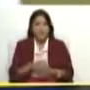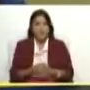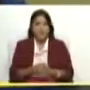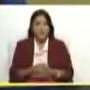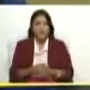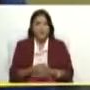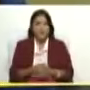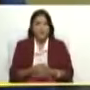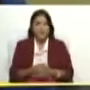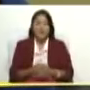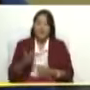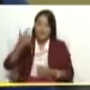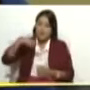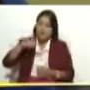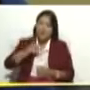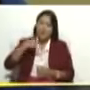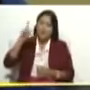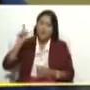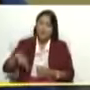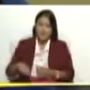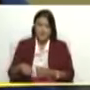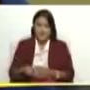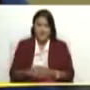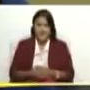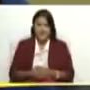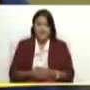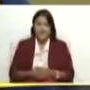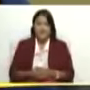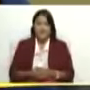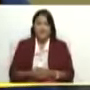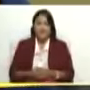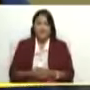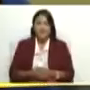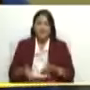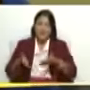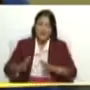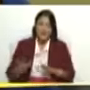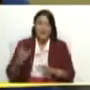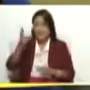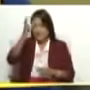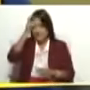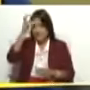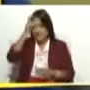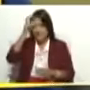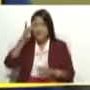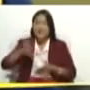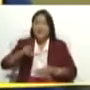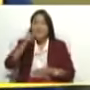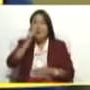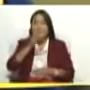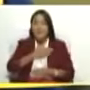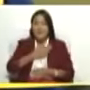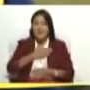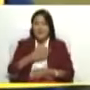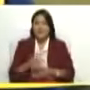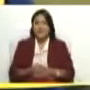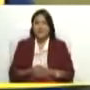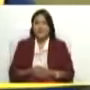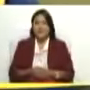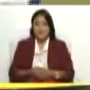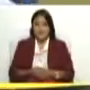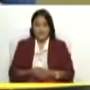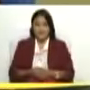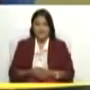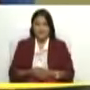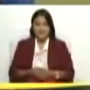es por allá de Falcón sí de tocó pero Sabana alta nació mi papá en sabana alta